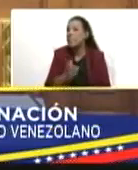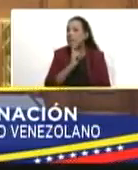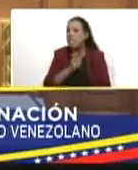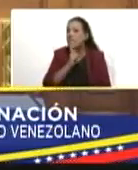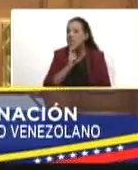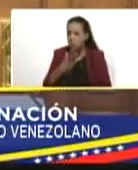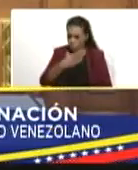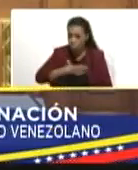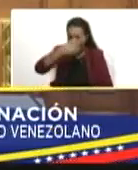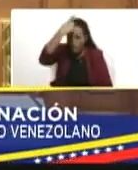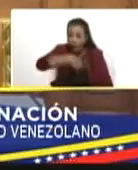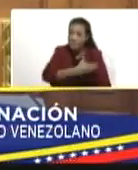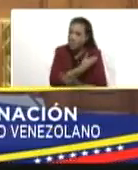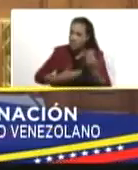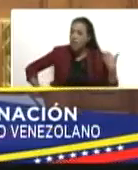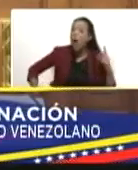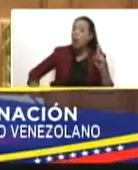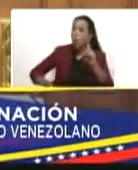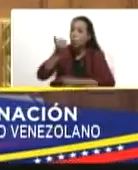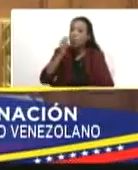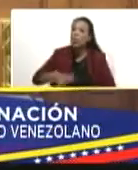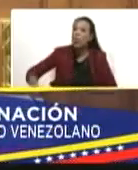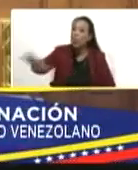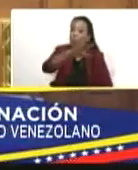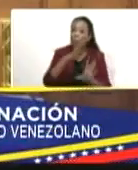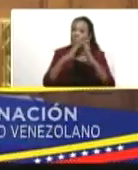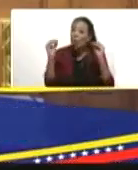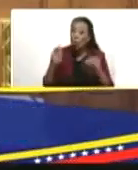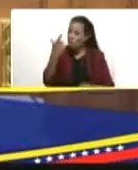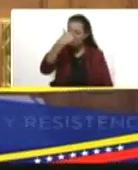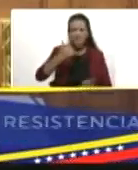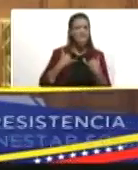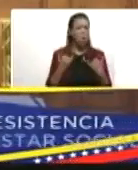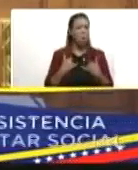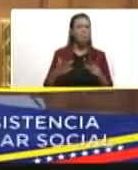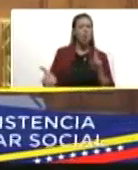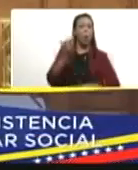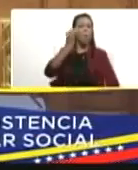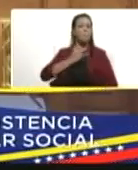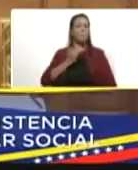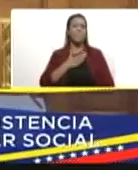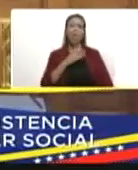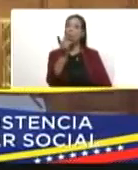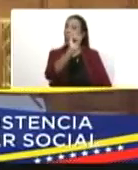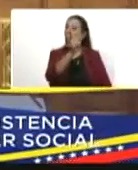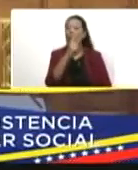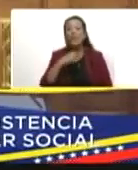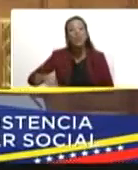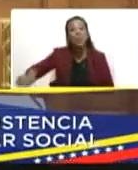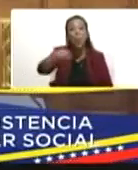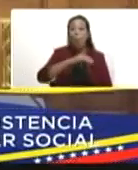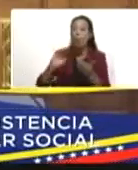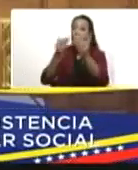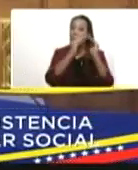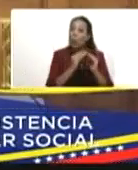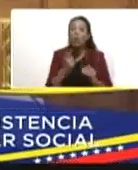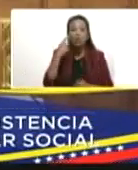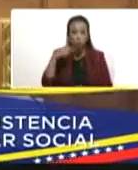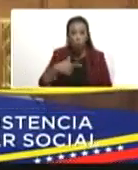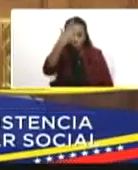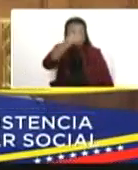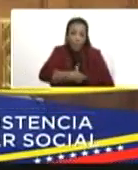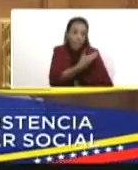como país porque los logros son del país los logros no son un hombre no yo cumplo mi